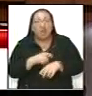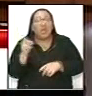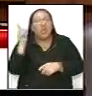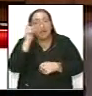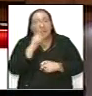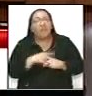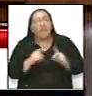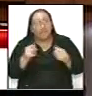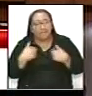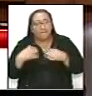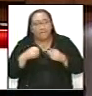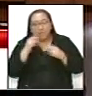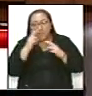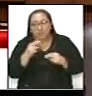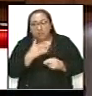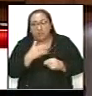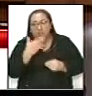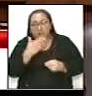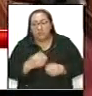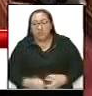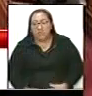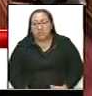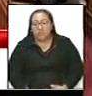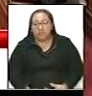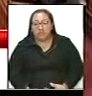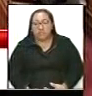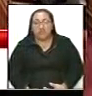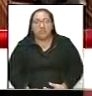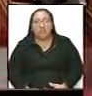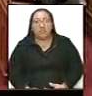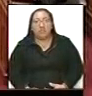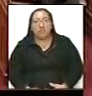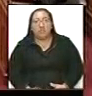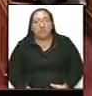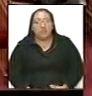difícil, pero se tiene que hacer con respeto, presidente. Gracias.